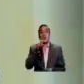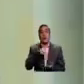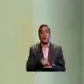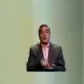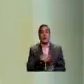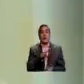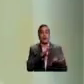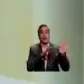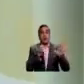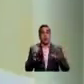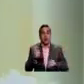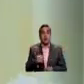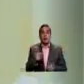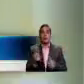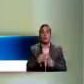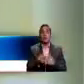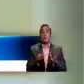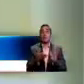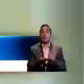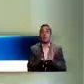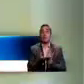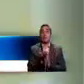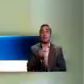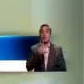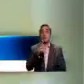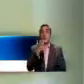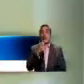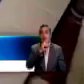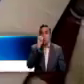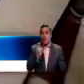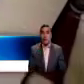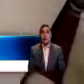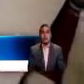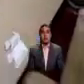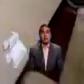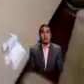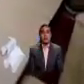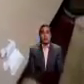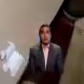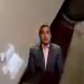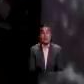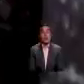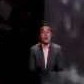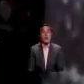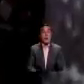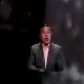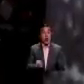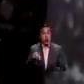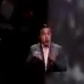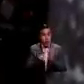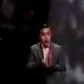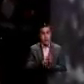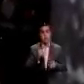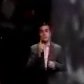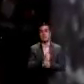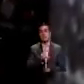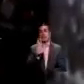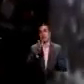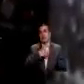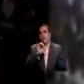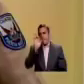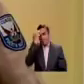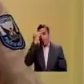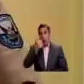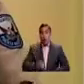3.986 aglomeraciones, hay un crecimiento del 13%. La realización de fiestas clandestinas preocupa a las